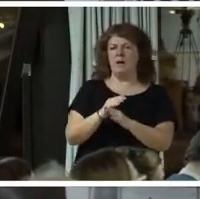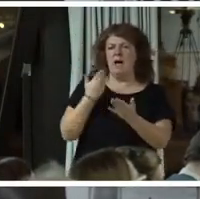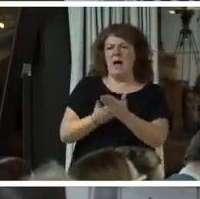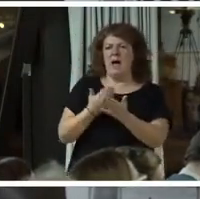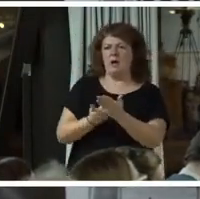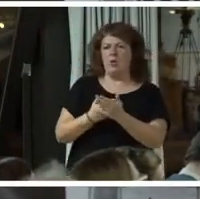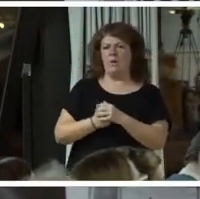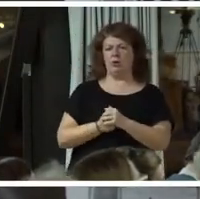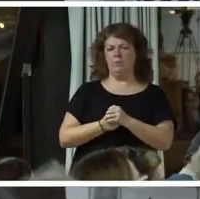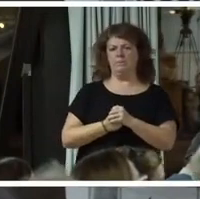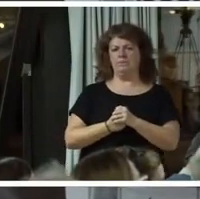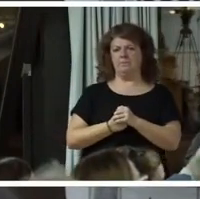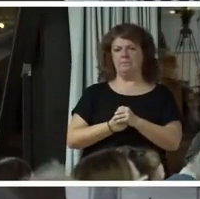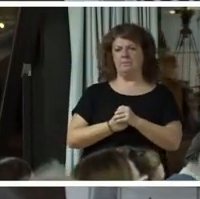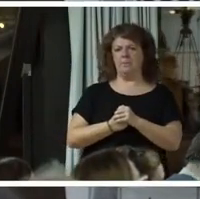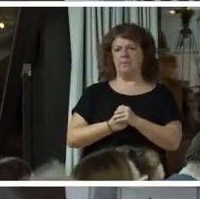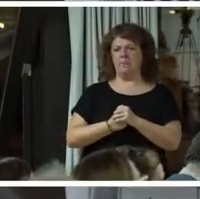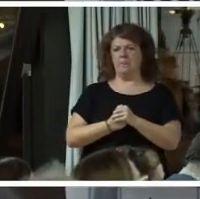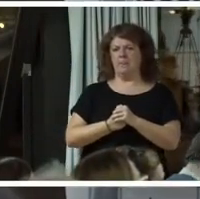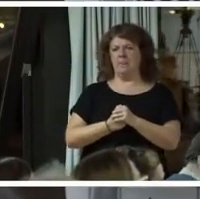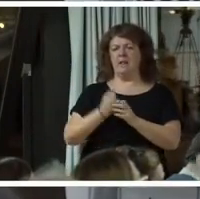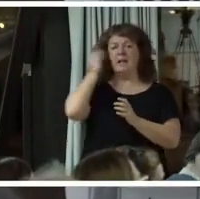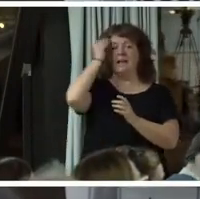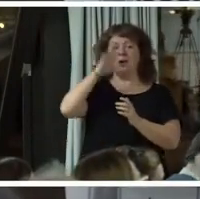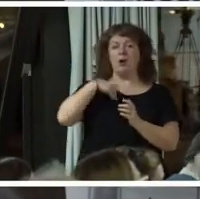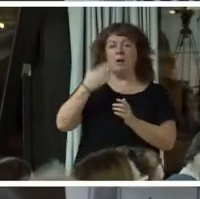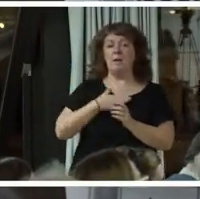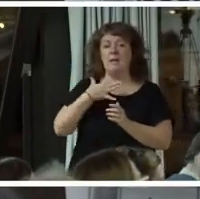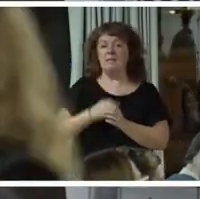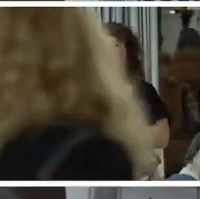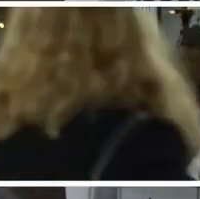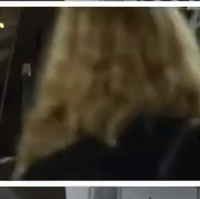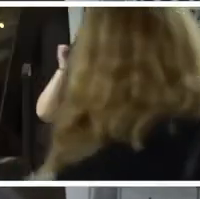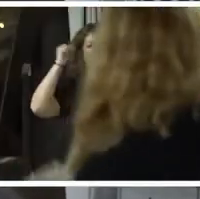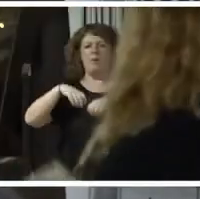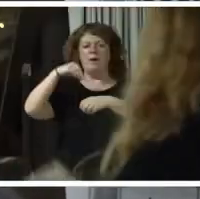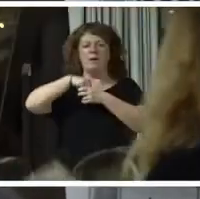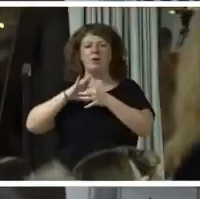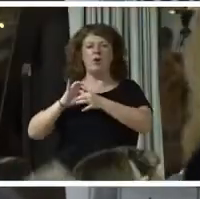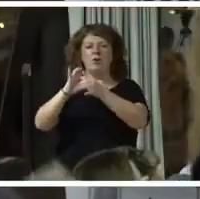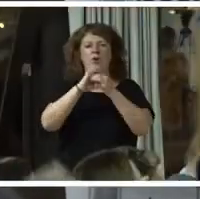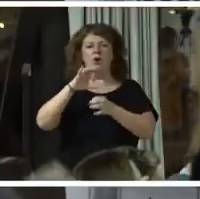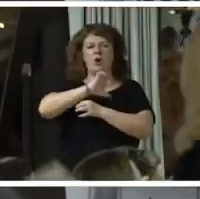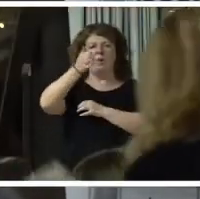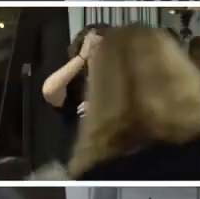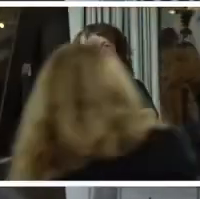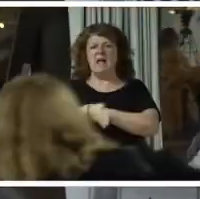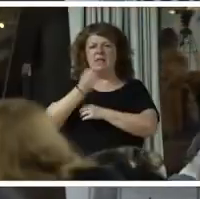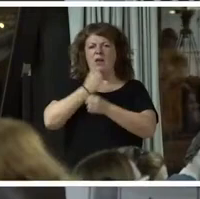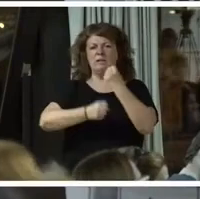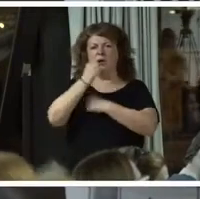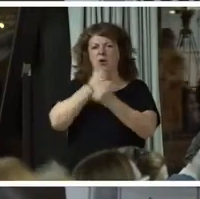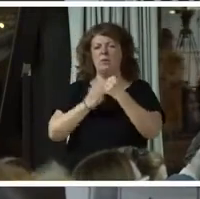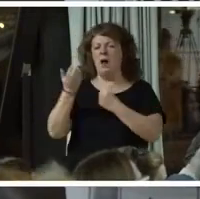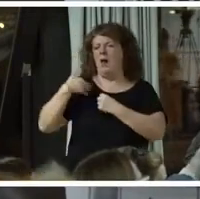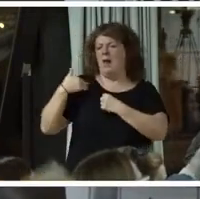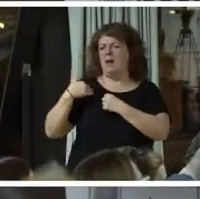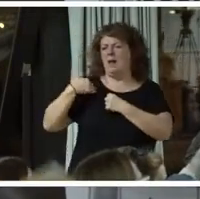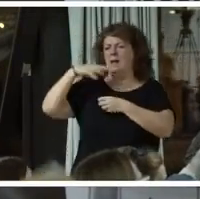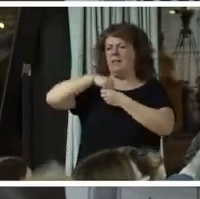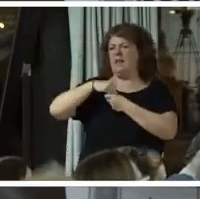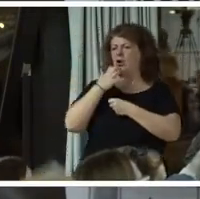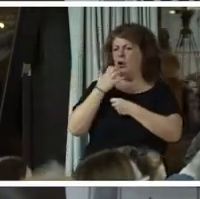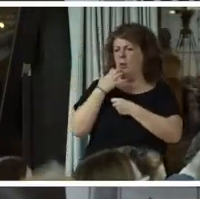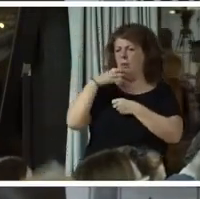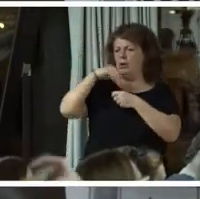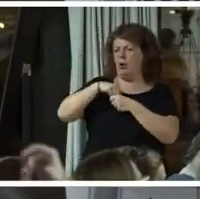argumento en sí mismo creo que mañana mismo se pueden acordar también en la Unión Europea sanciones económicas hubo sanciones económicas